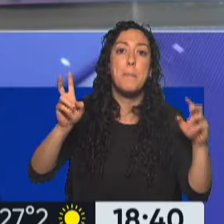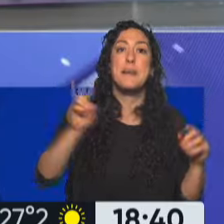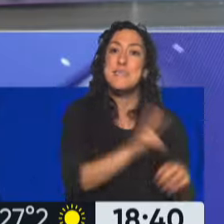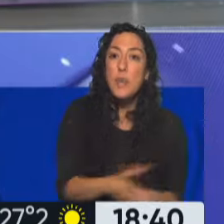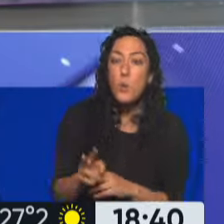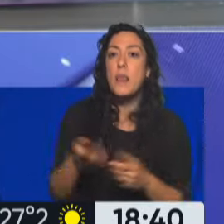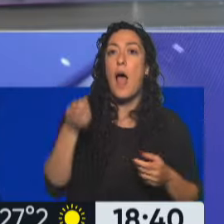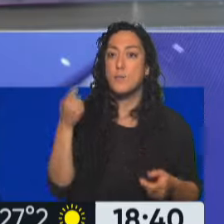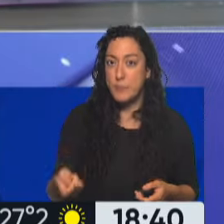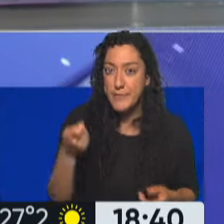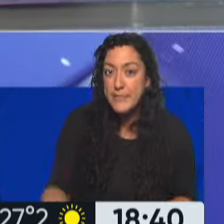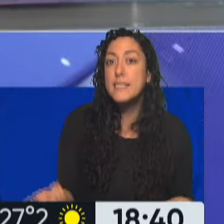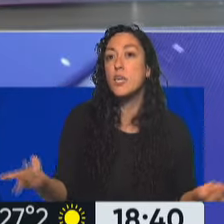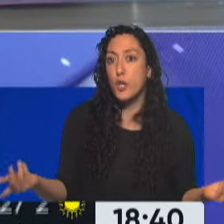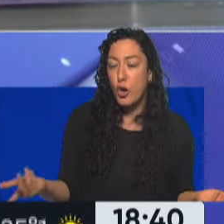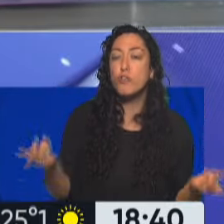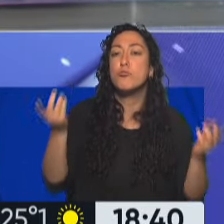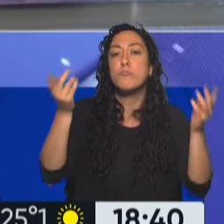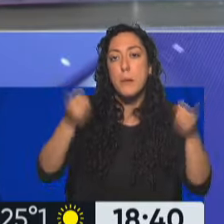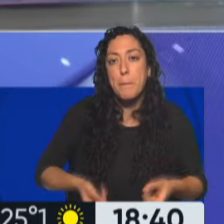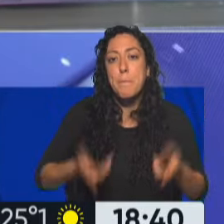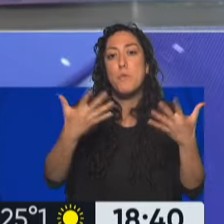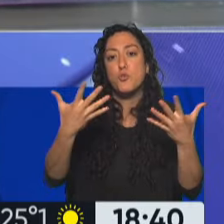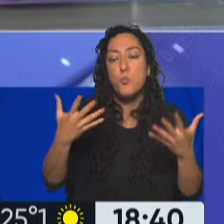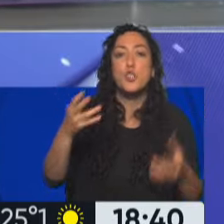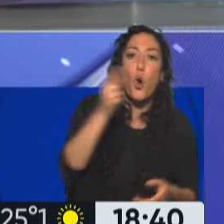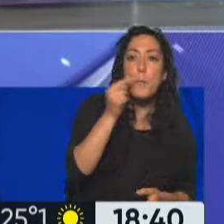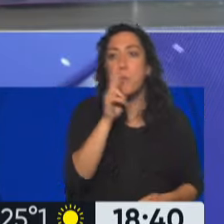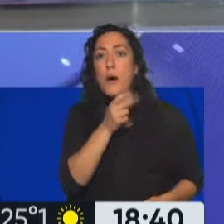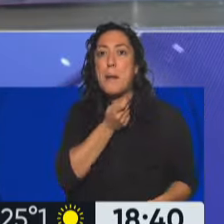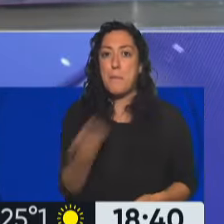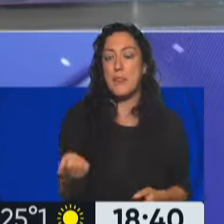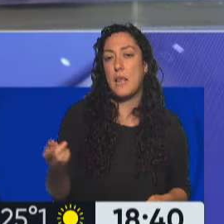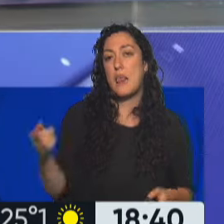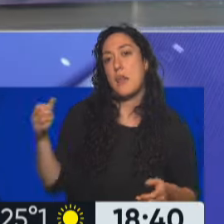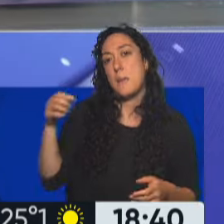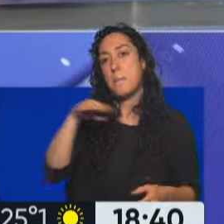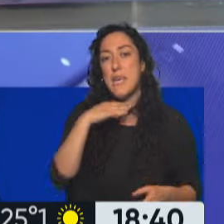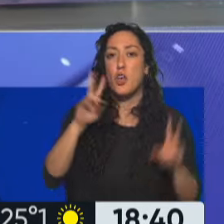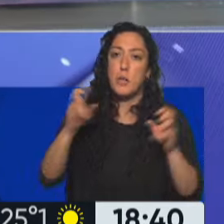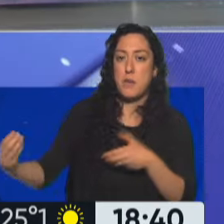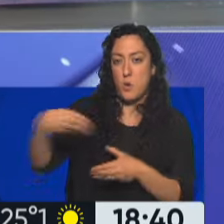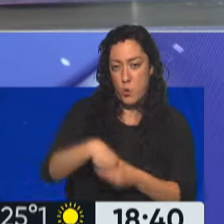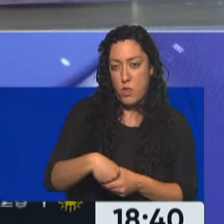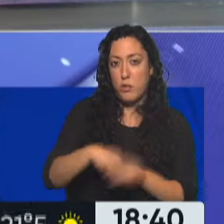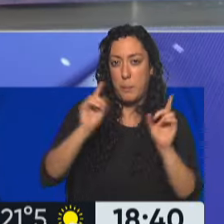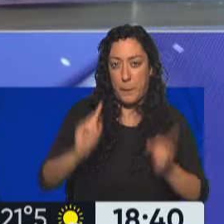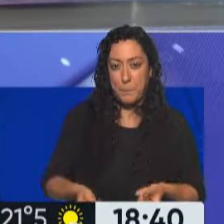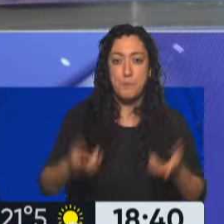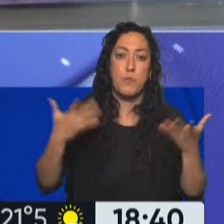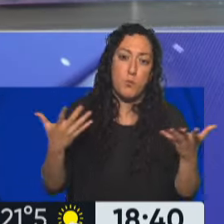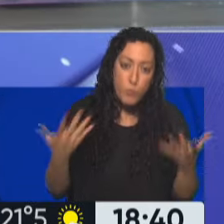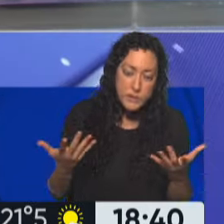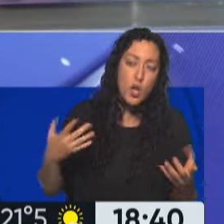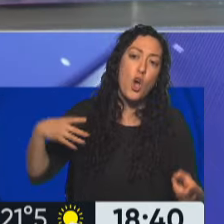homicidios, abarca un montón de cuestiones, entre ellas incluidas, por supuesto, también los femicidios en México. Después decíamos, espera una gran continuidad en la